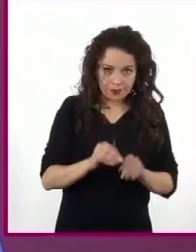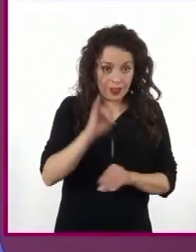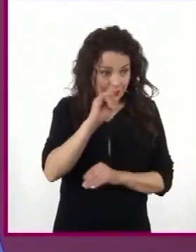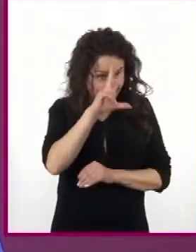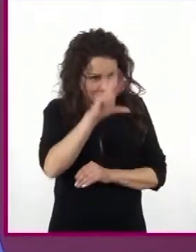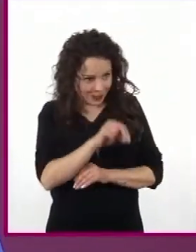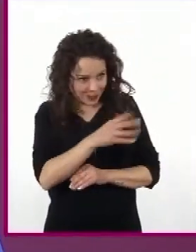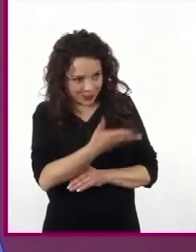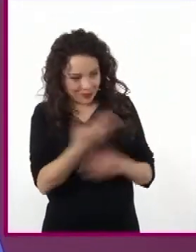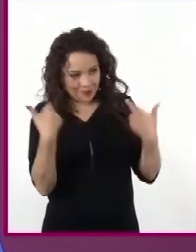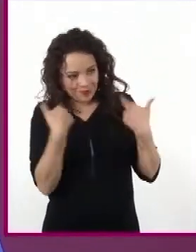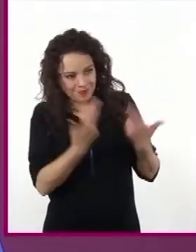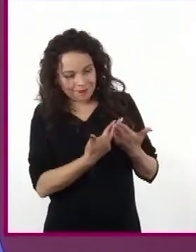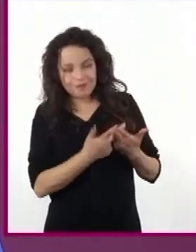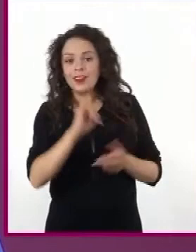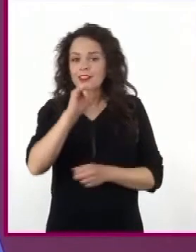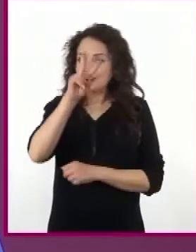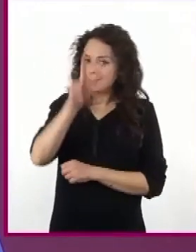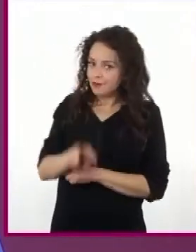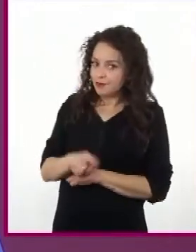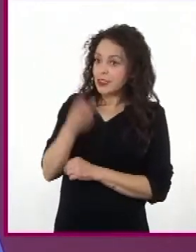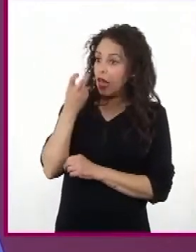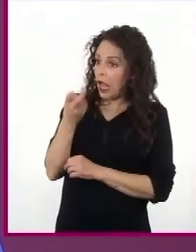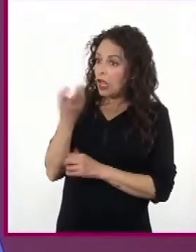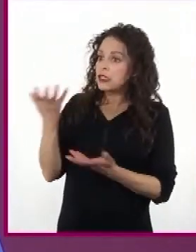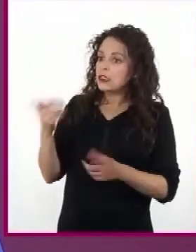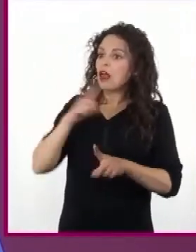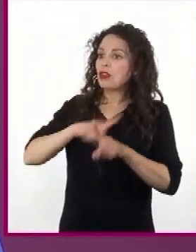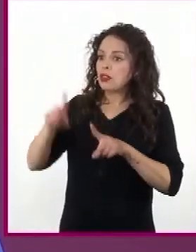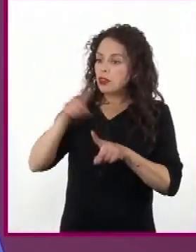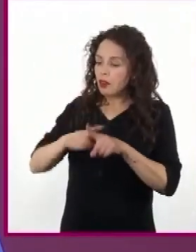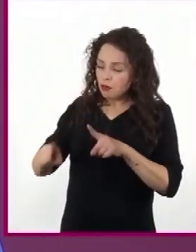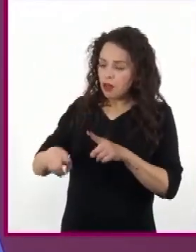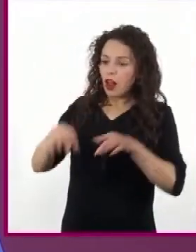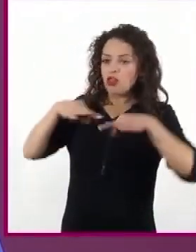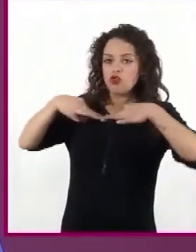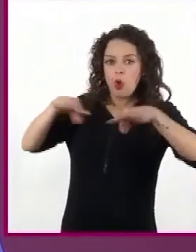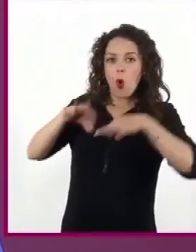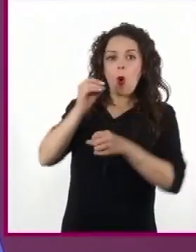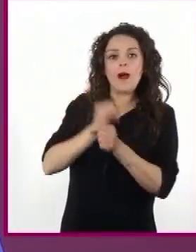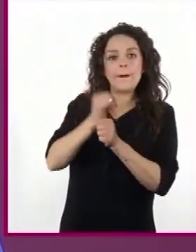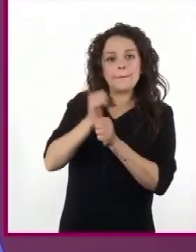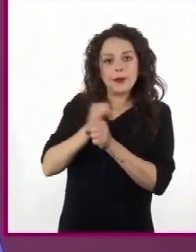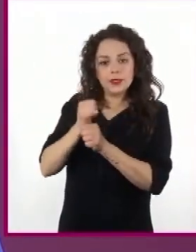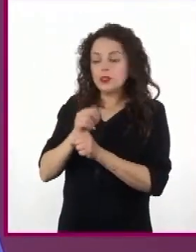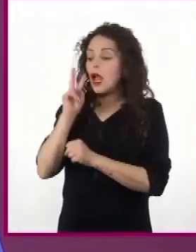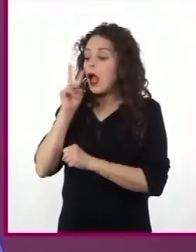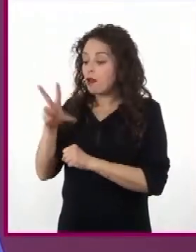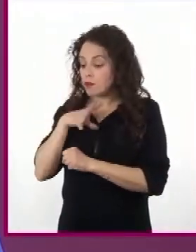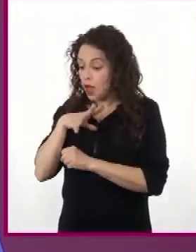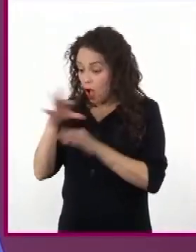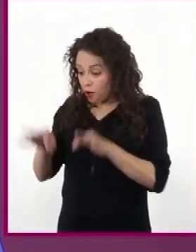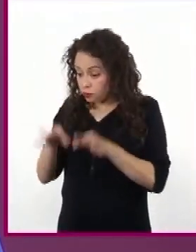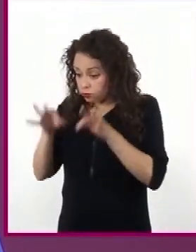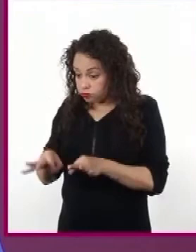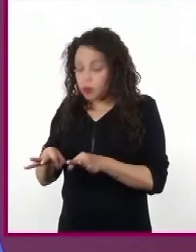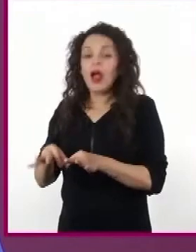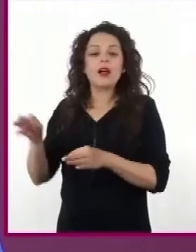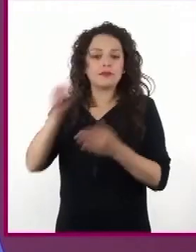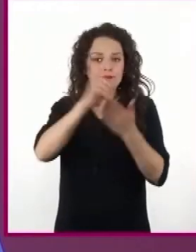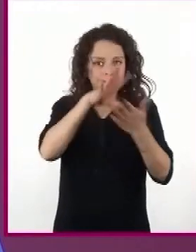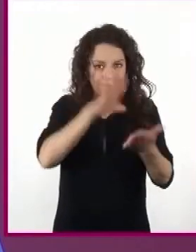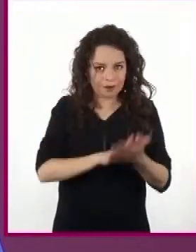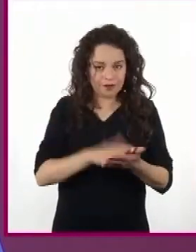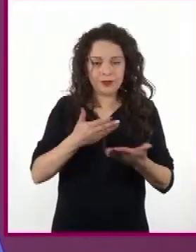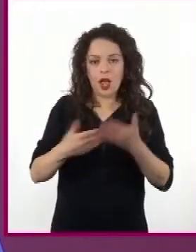Efectivamente, podemos confirmar estos hechos en diversos documentos o investigaciones. Ahora vamos a revisar nuestro